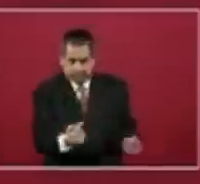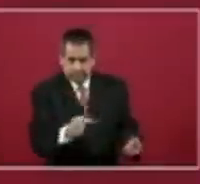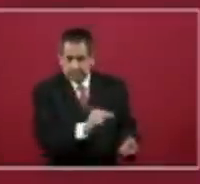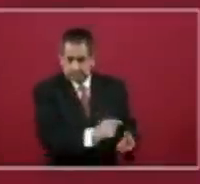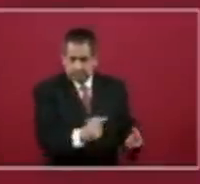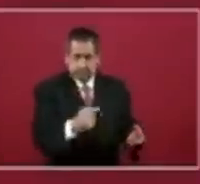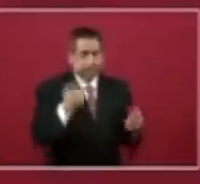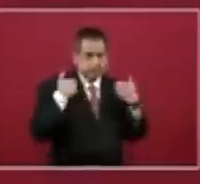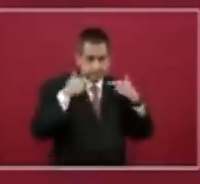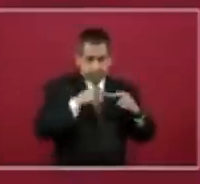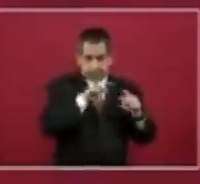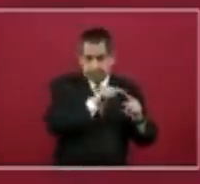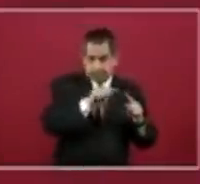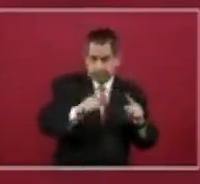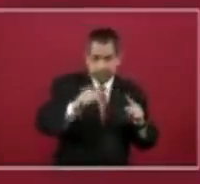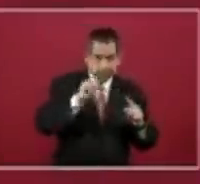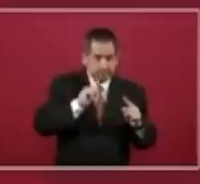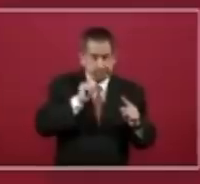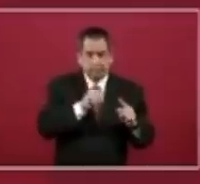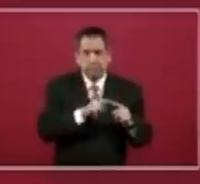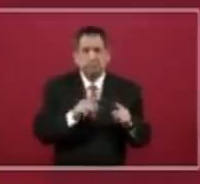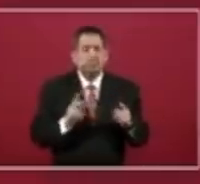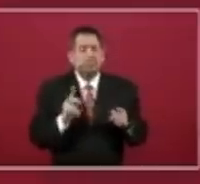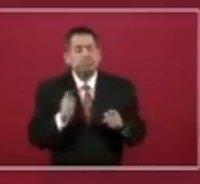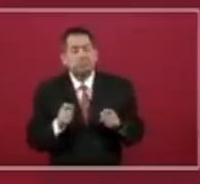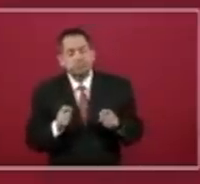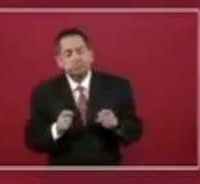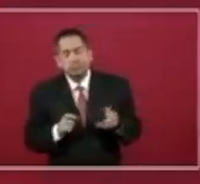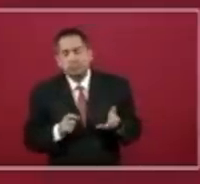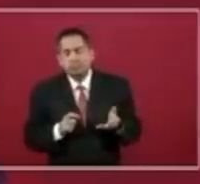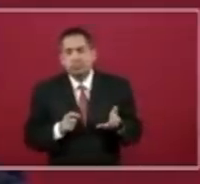que están siendo